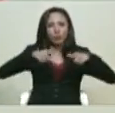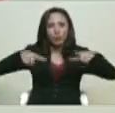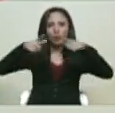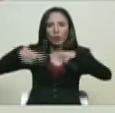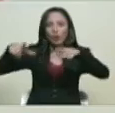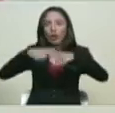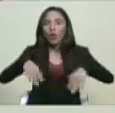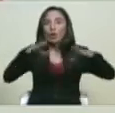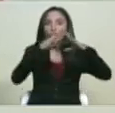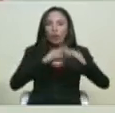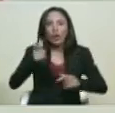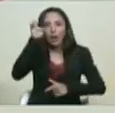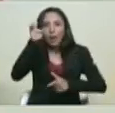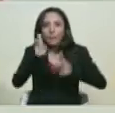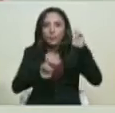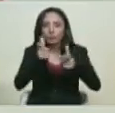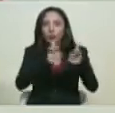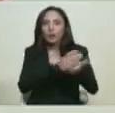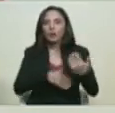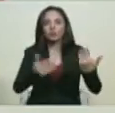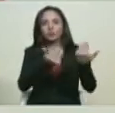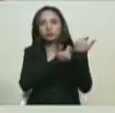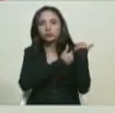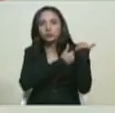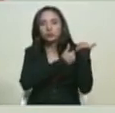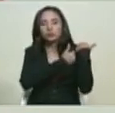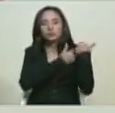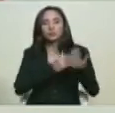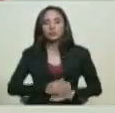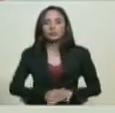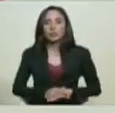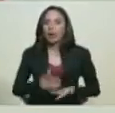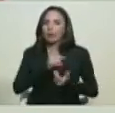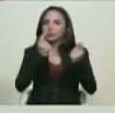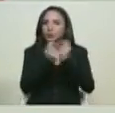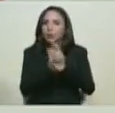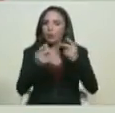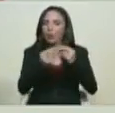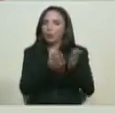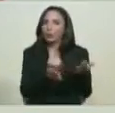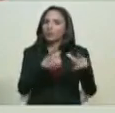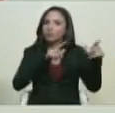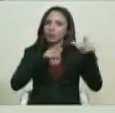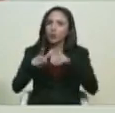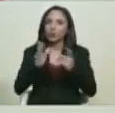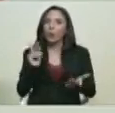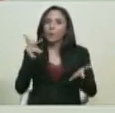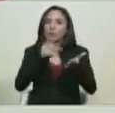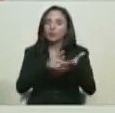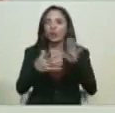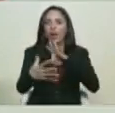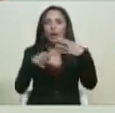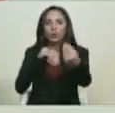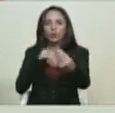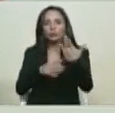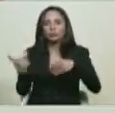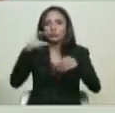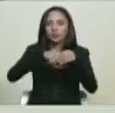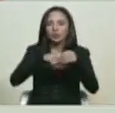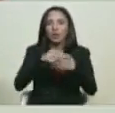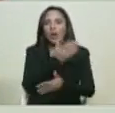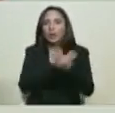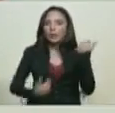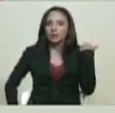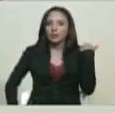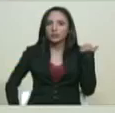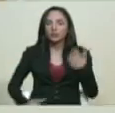que en todos aquellos cargos con tendencia irreversible puedan ser adjudicados.